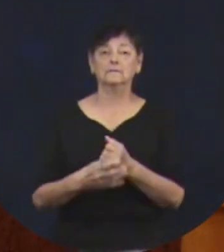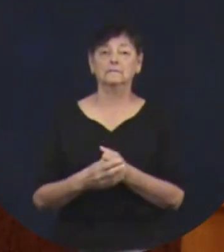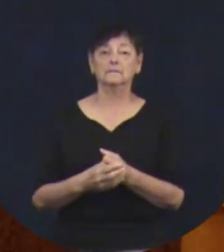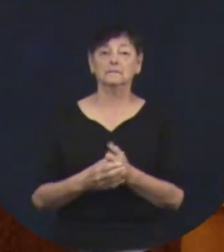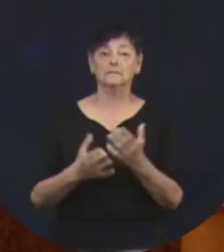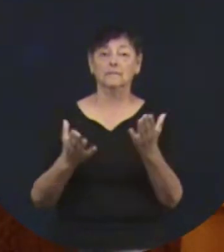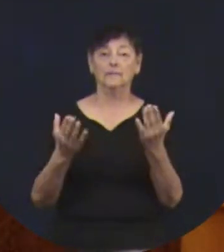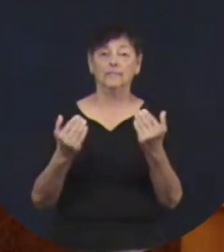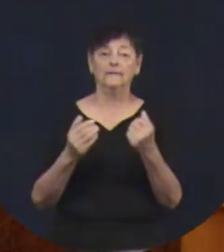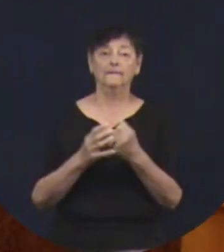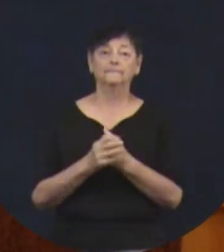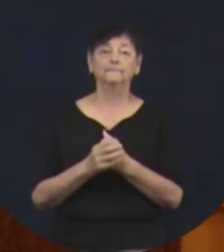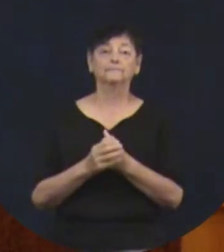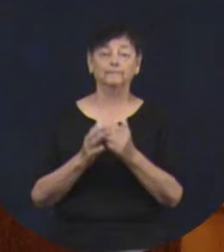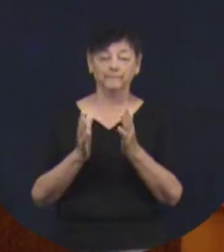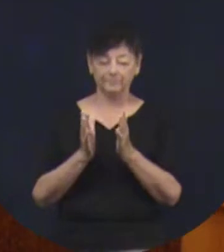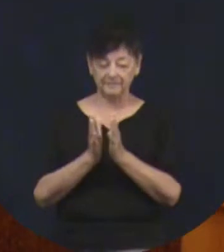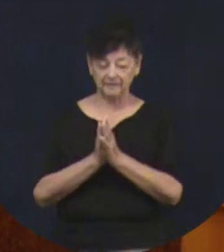cautivos.